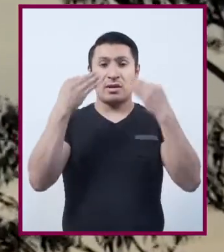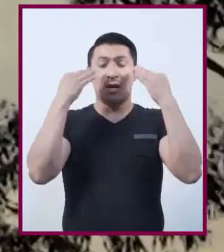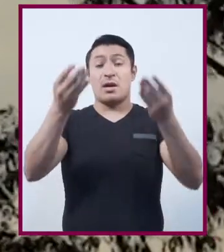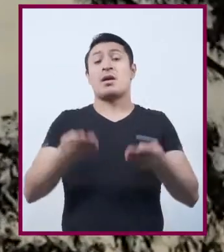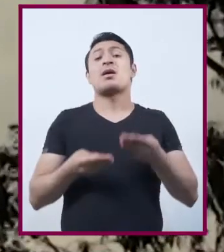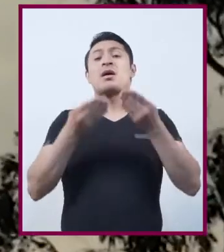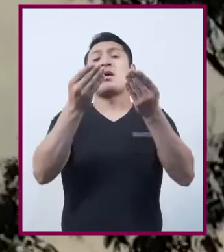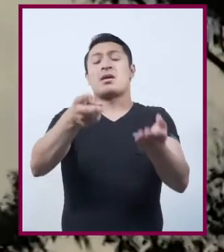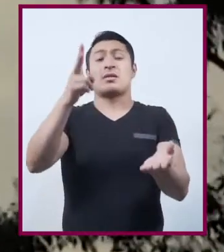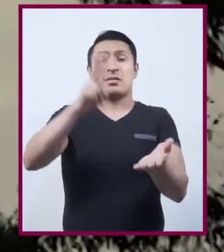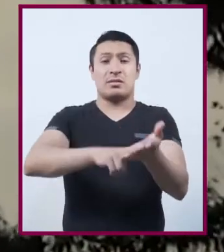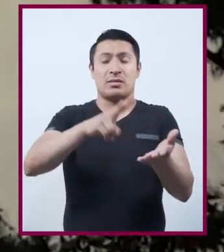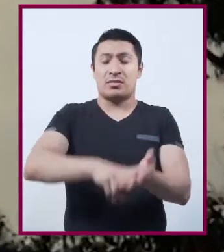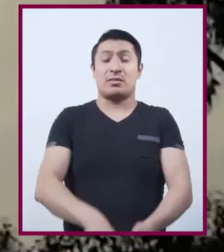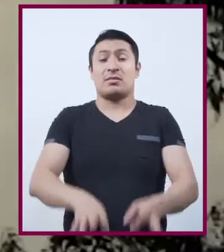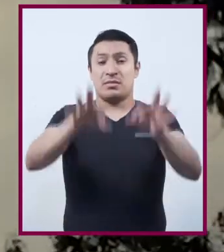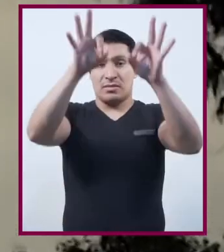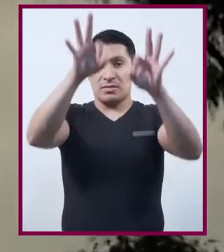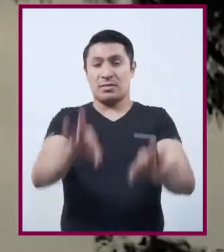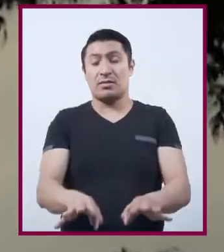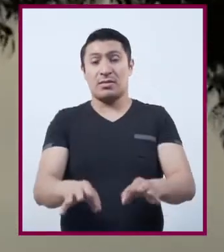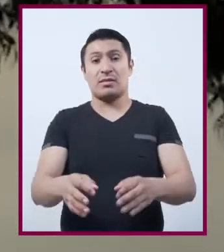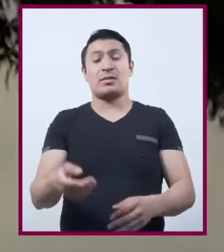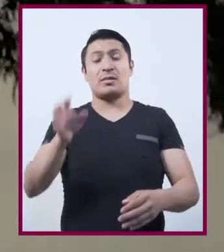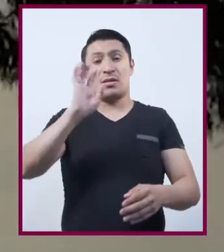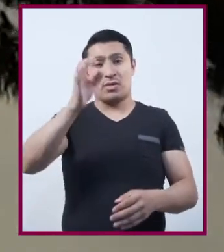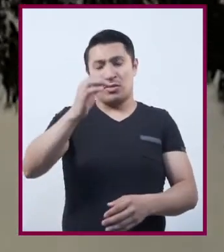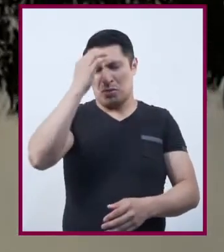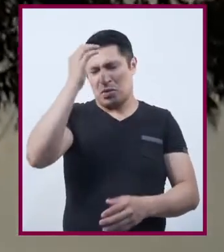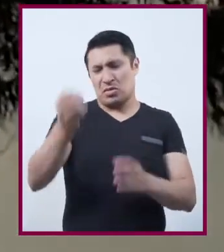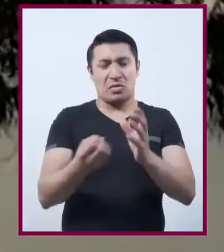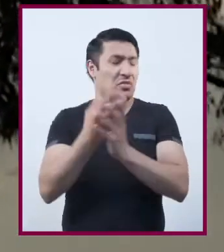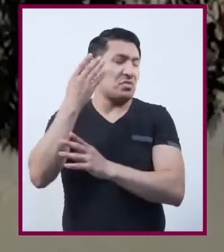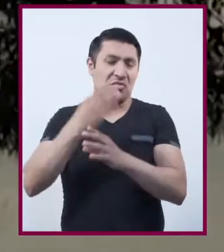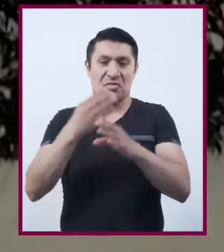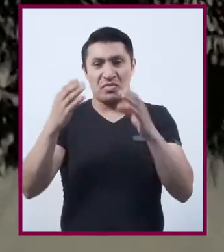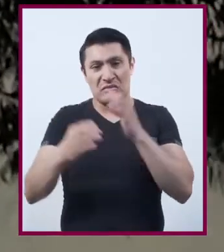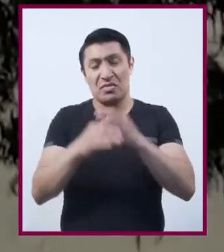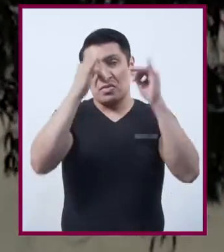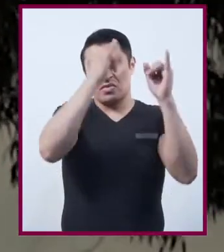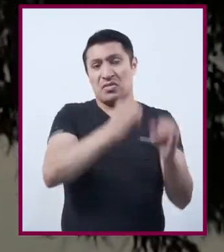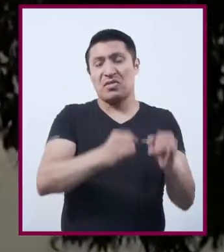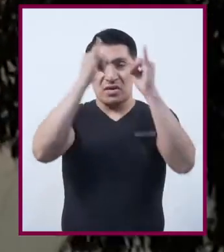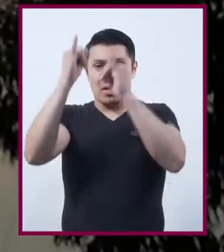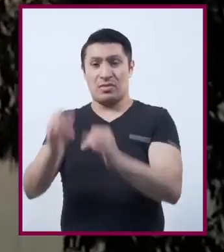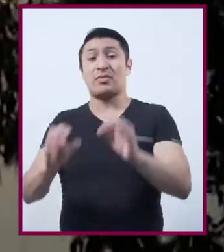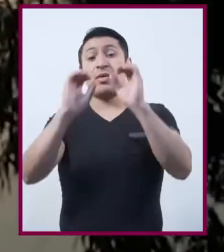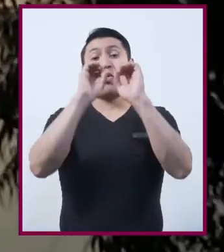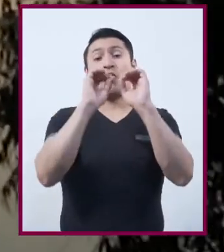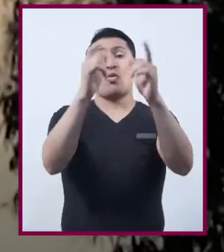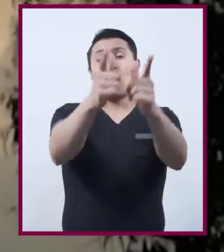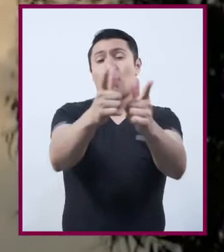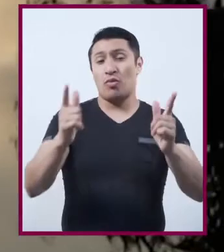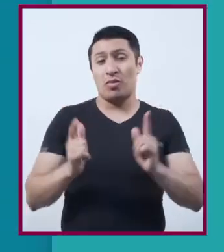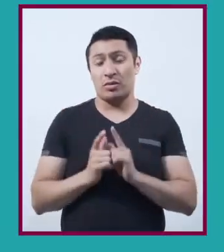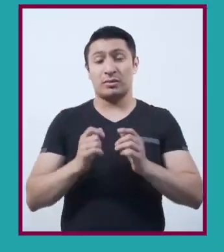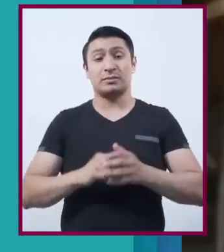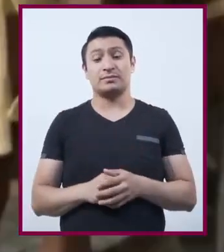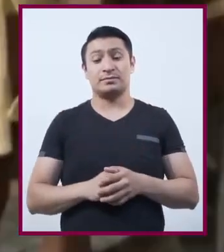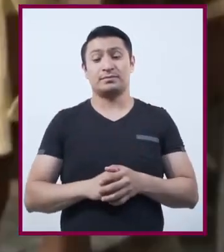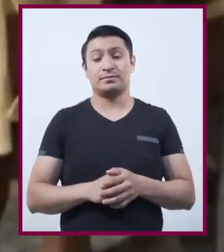otorga a sus testimonios un valor protagónico en la construcción de nuevos conocimientos cotidianos, individuales y